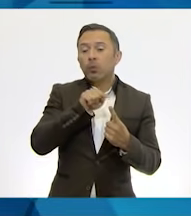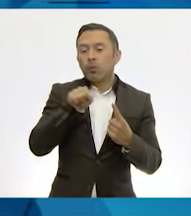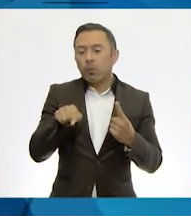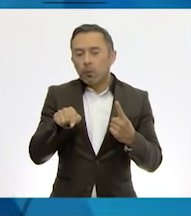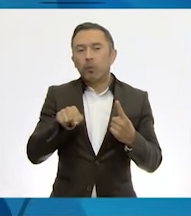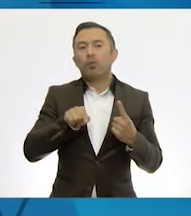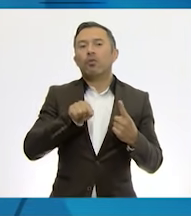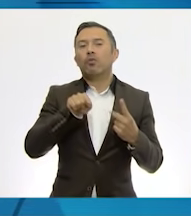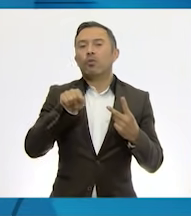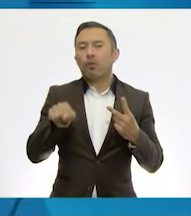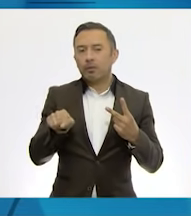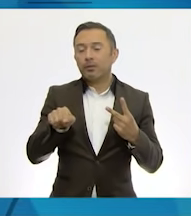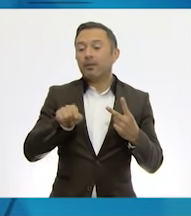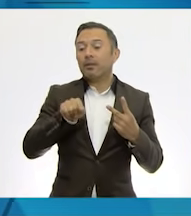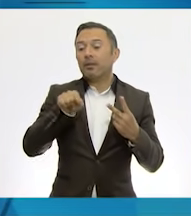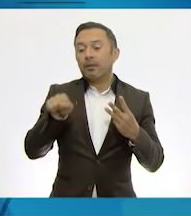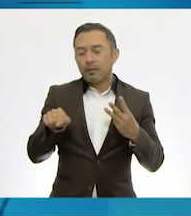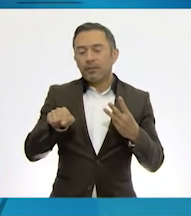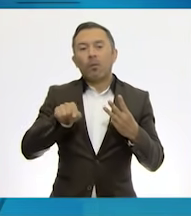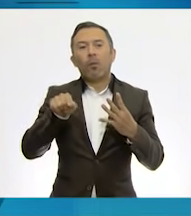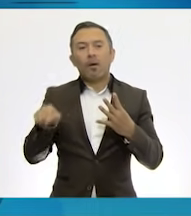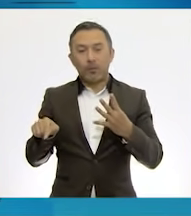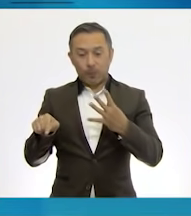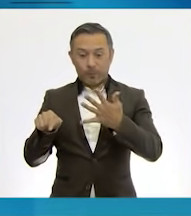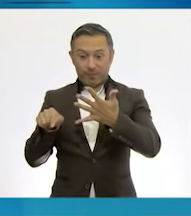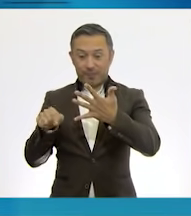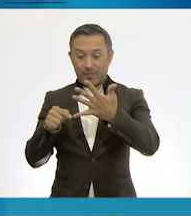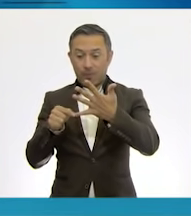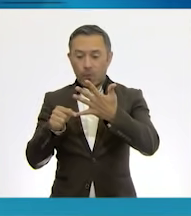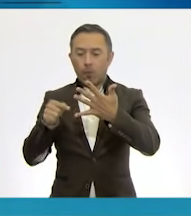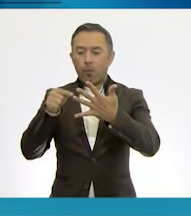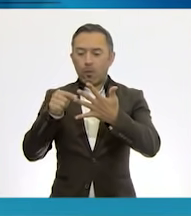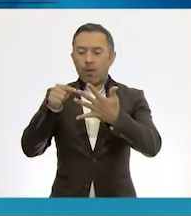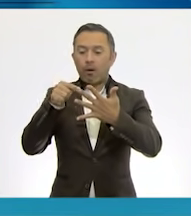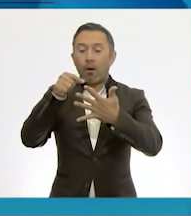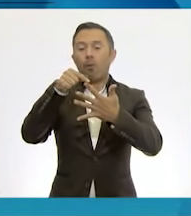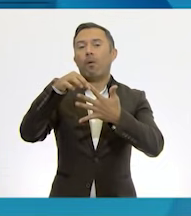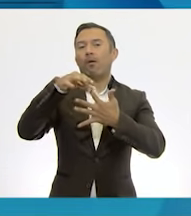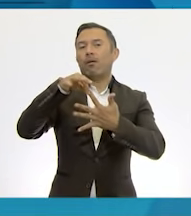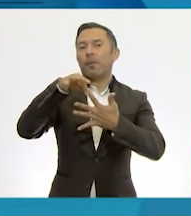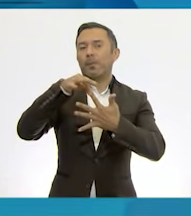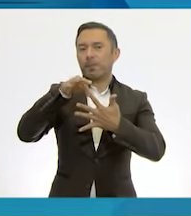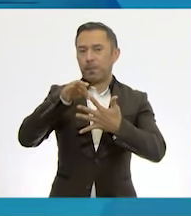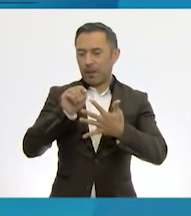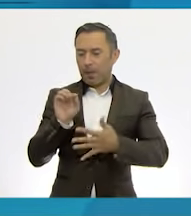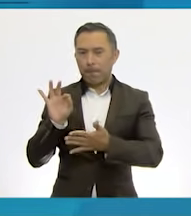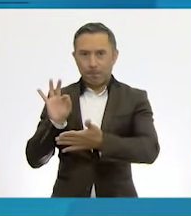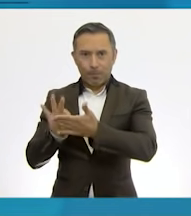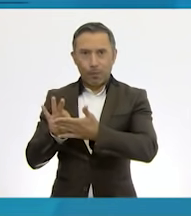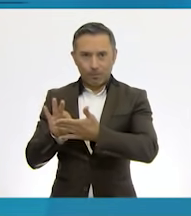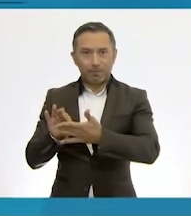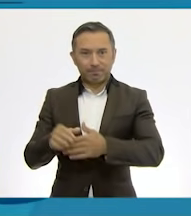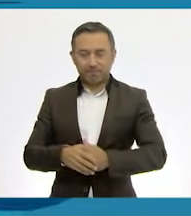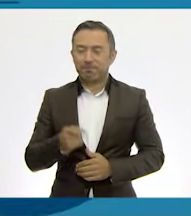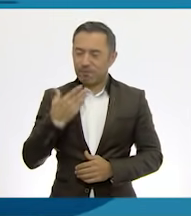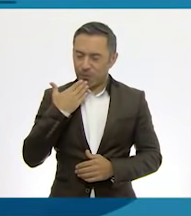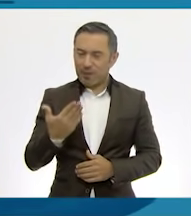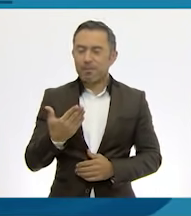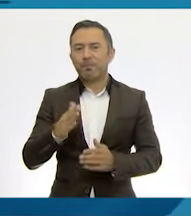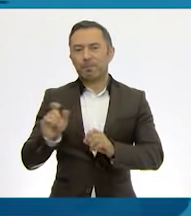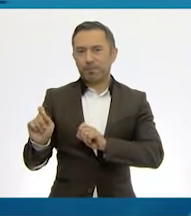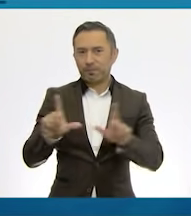Cuatro quintos, cuatro de los cinco espacios. Es correcto. Una más. Mueve el punto